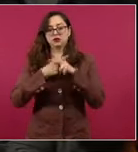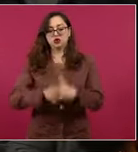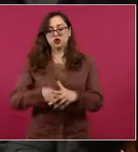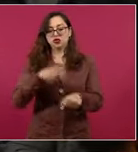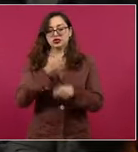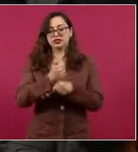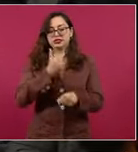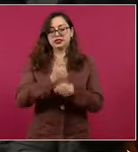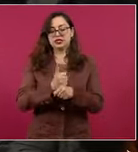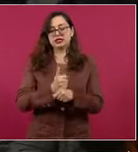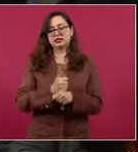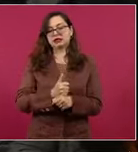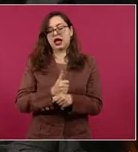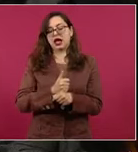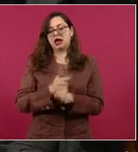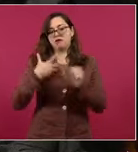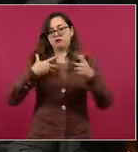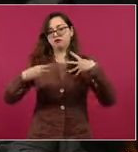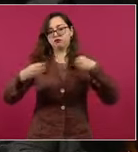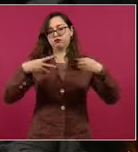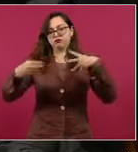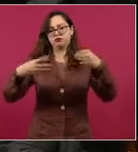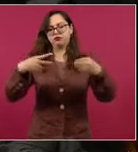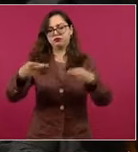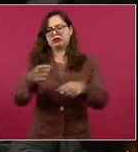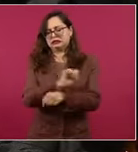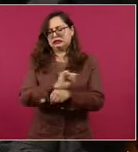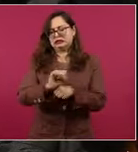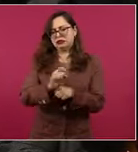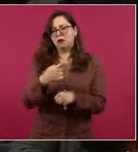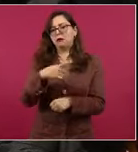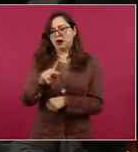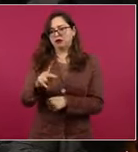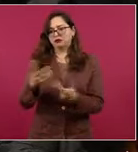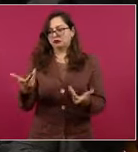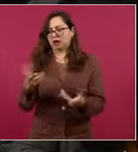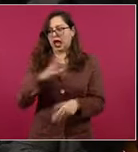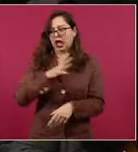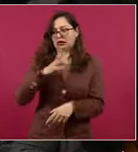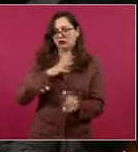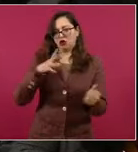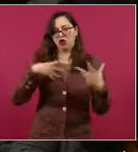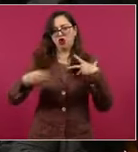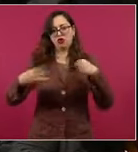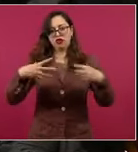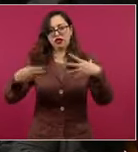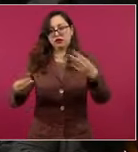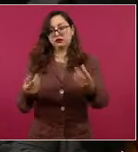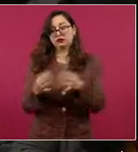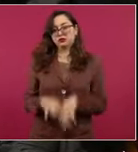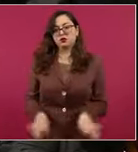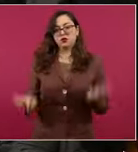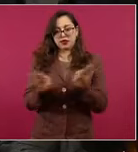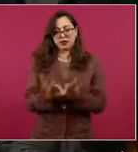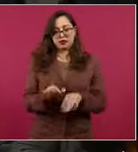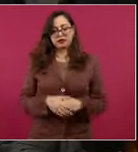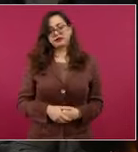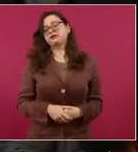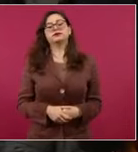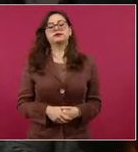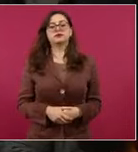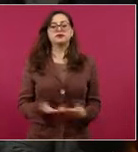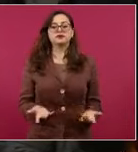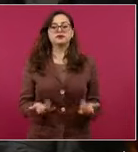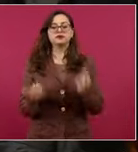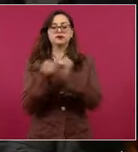no son con impacto mayor, ¿no? Entonces, y además de que se informó de que en México hay una cobertura